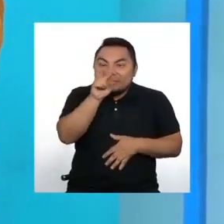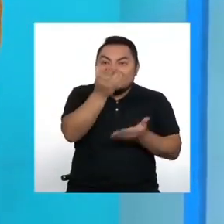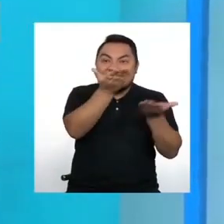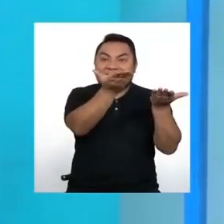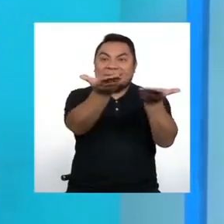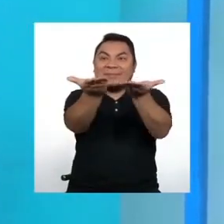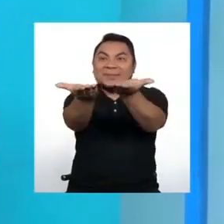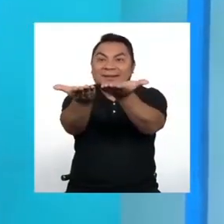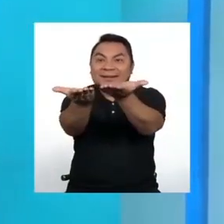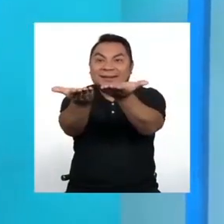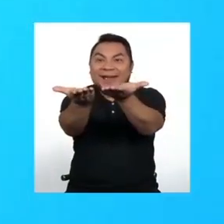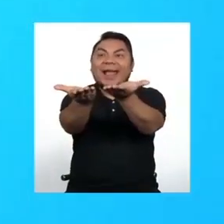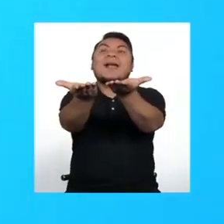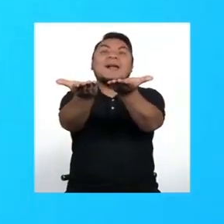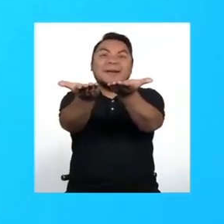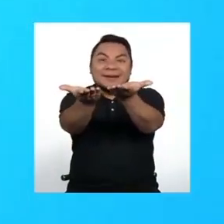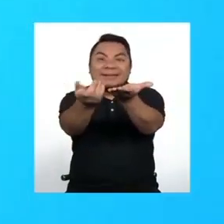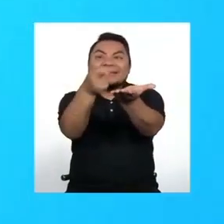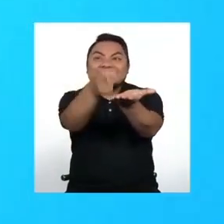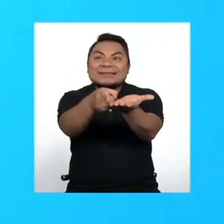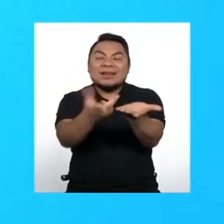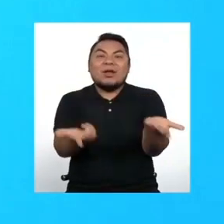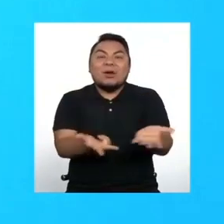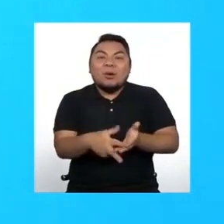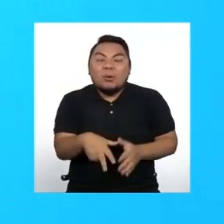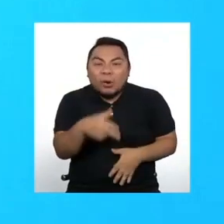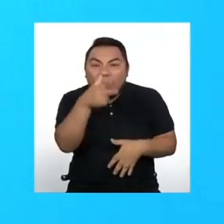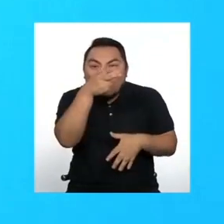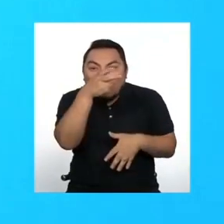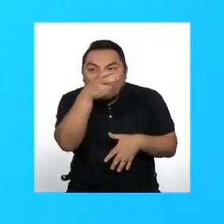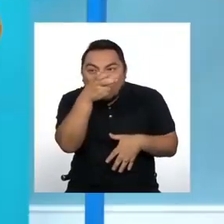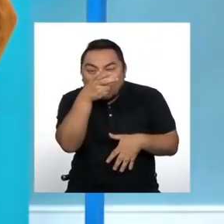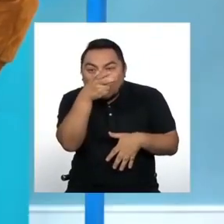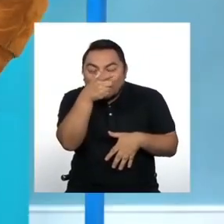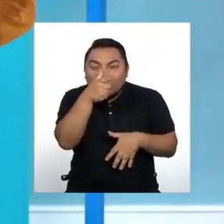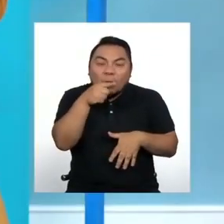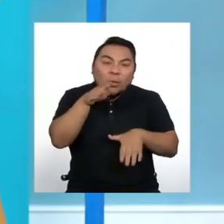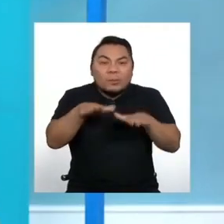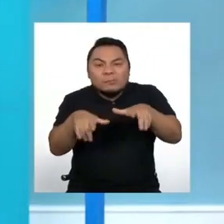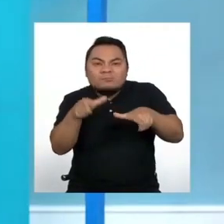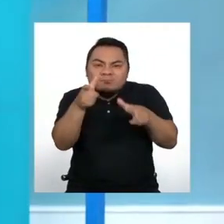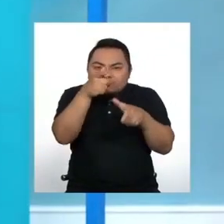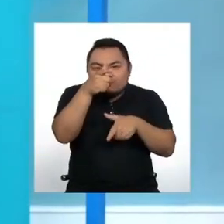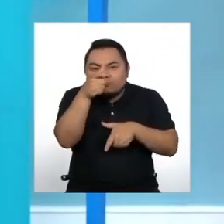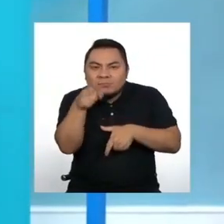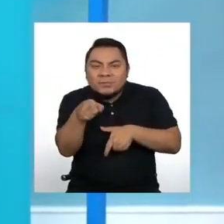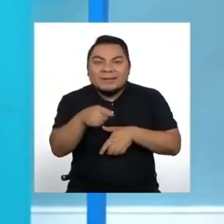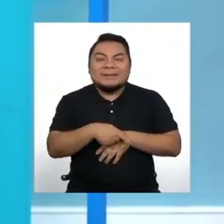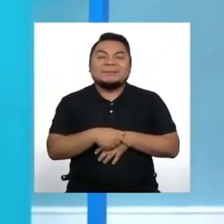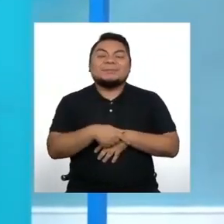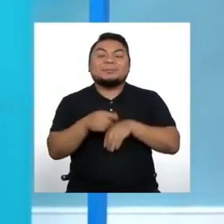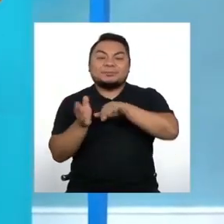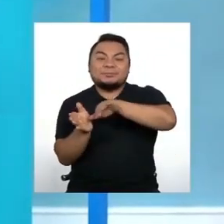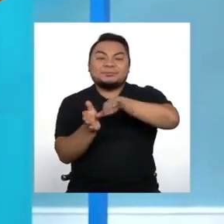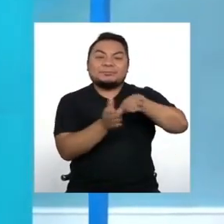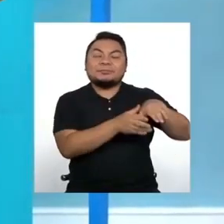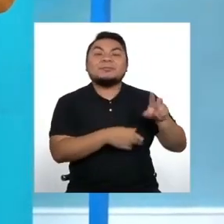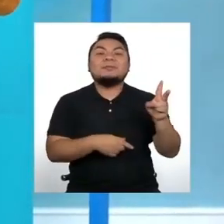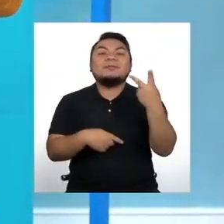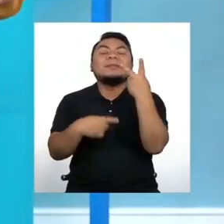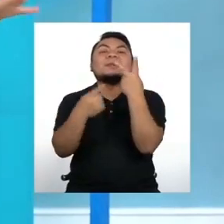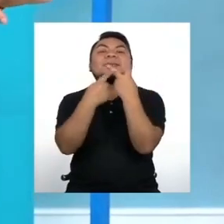recordar todo lo que pasó. Es como un álbum de recuerdos. Oigan, ¿y si hacemos una cajita de los